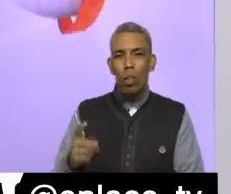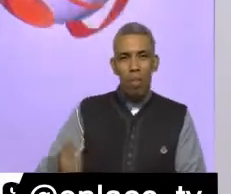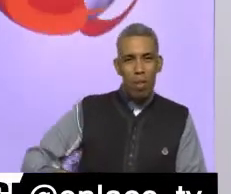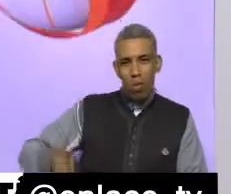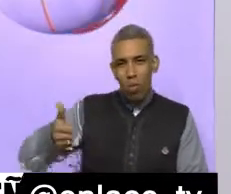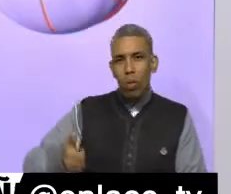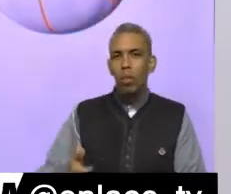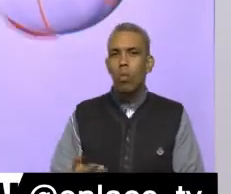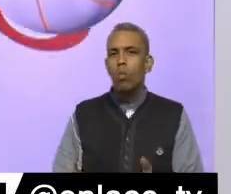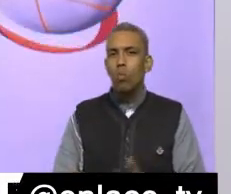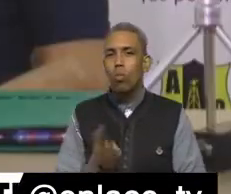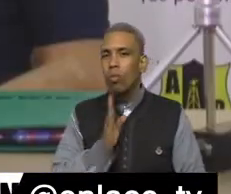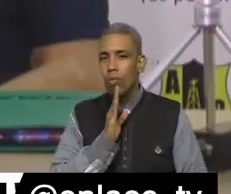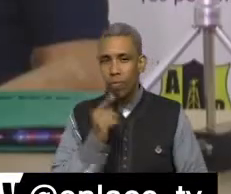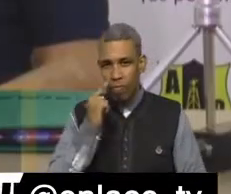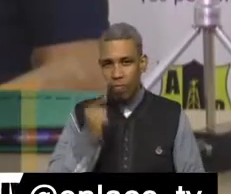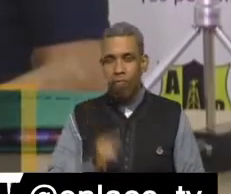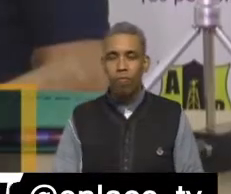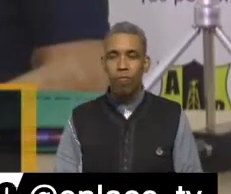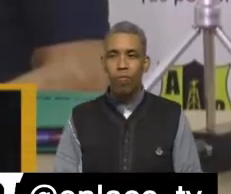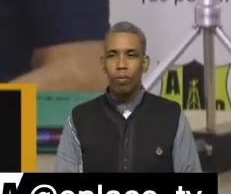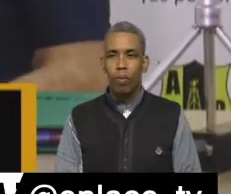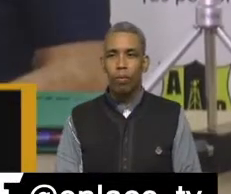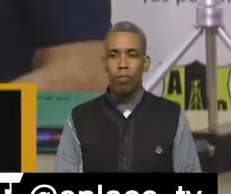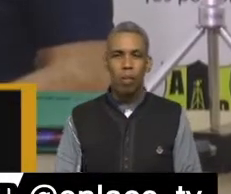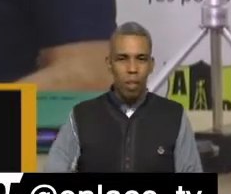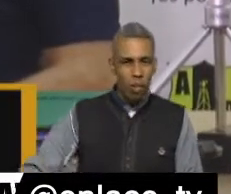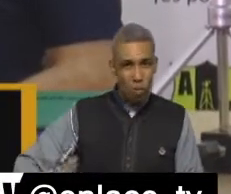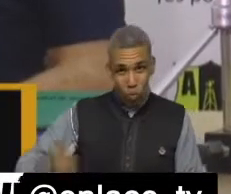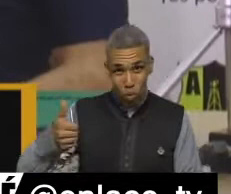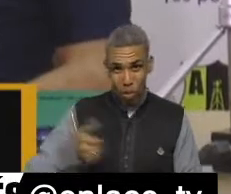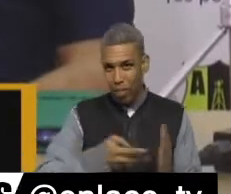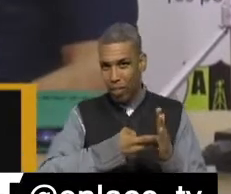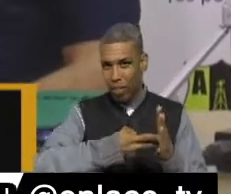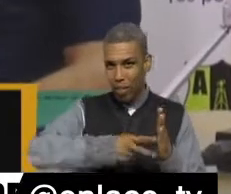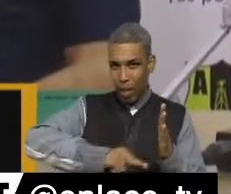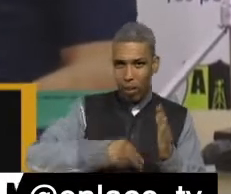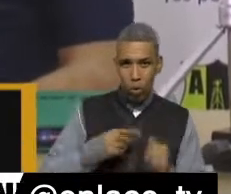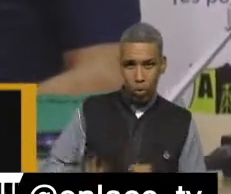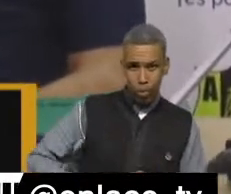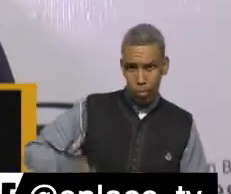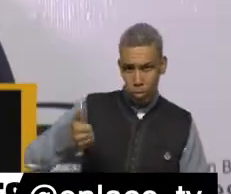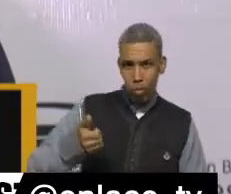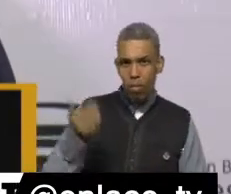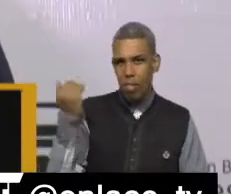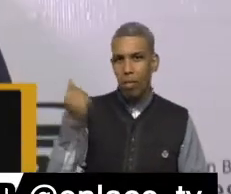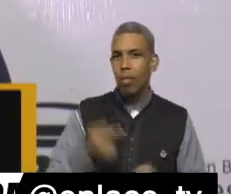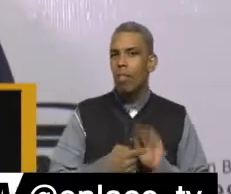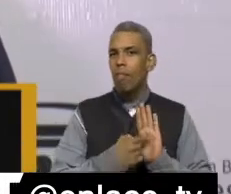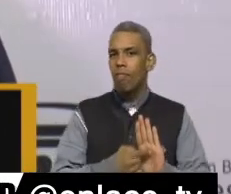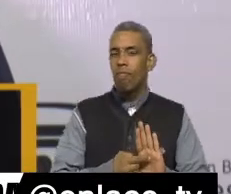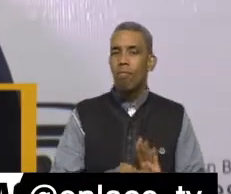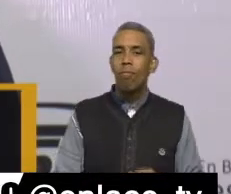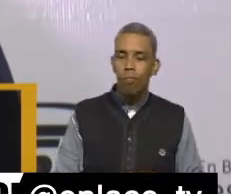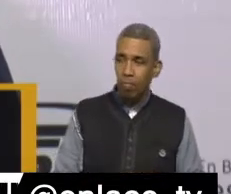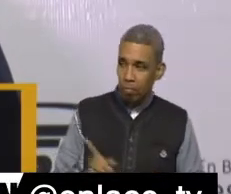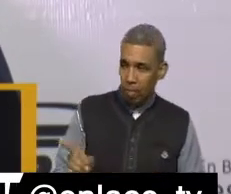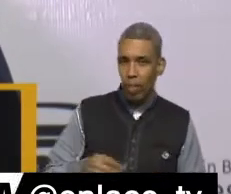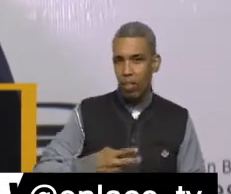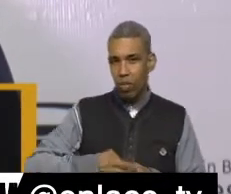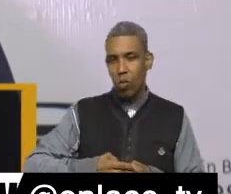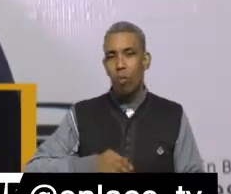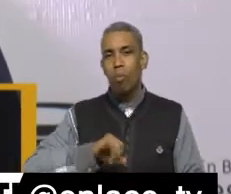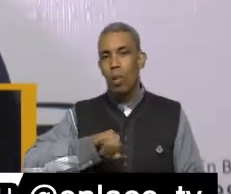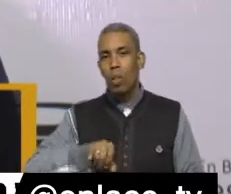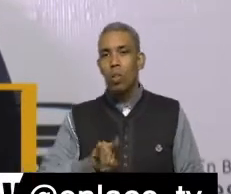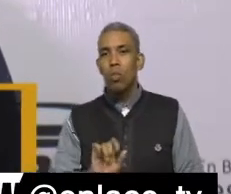Naurinegro. En rueda de prensa en el estadio Anel Villa Zapata se presentó el día de ayer al nuevo director técnico de la Alianza Petrolera,